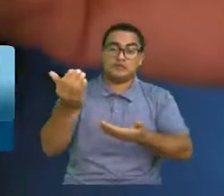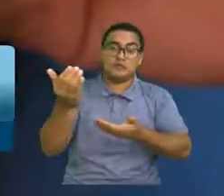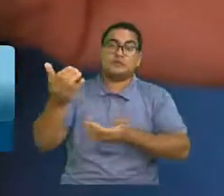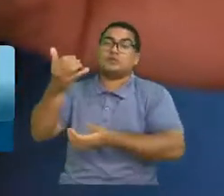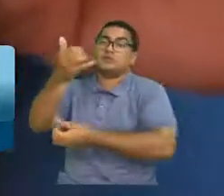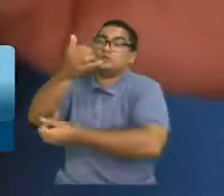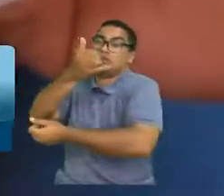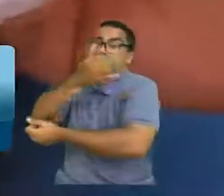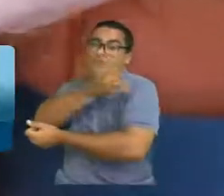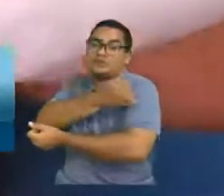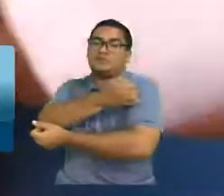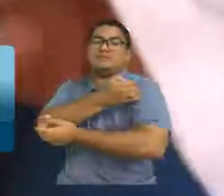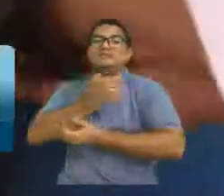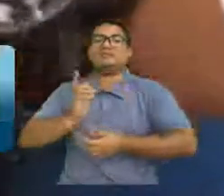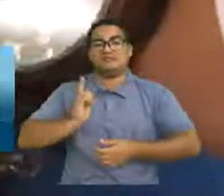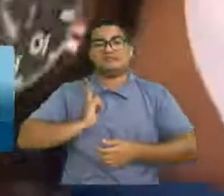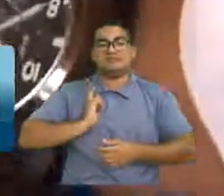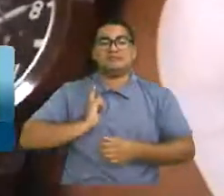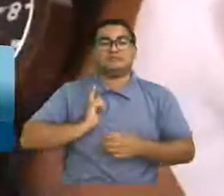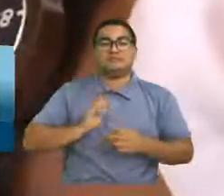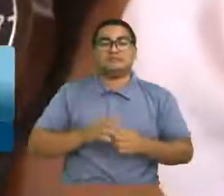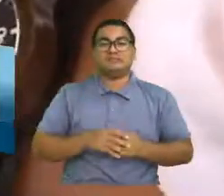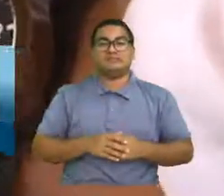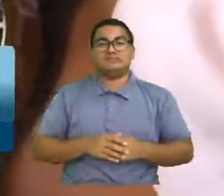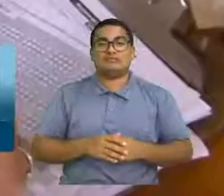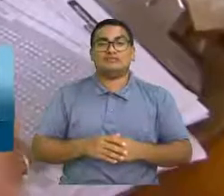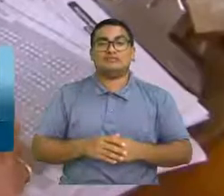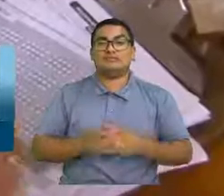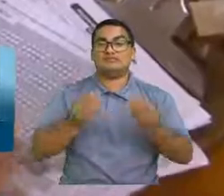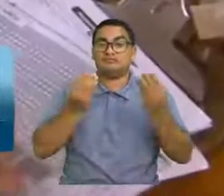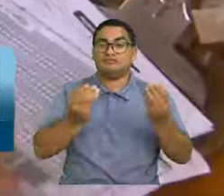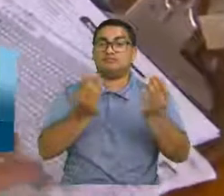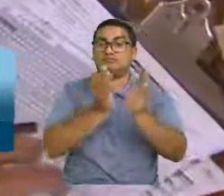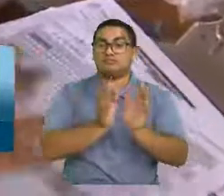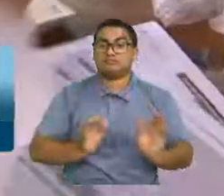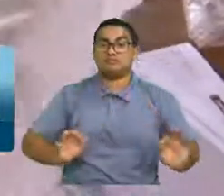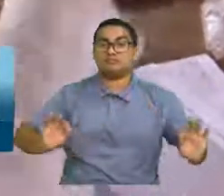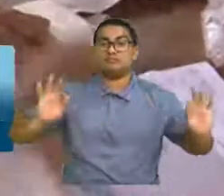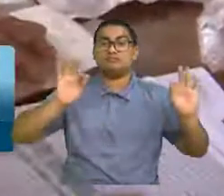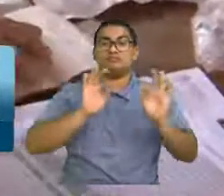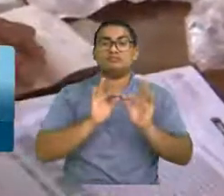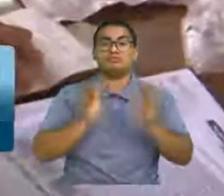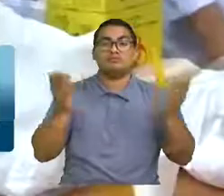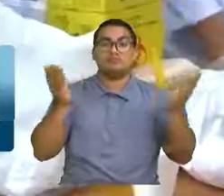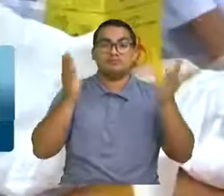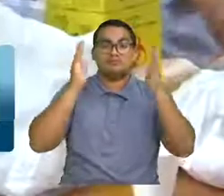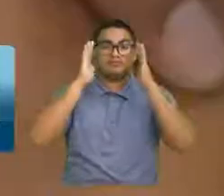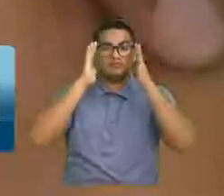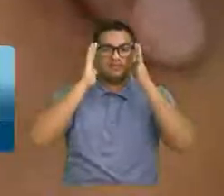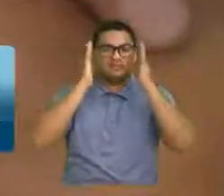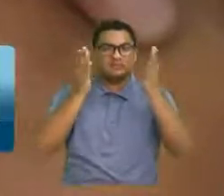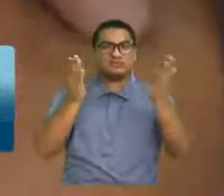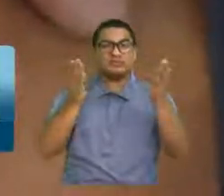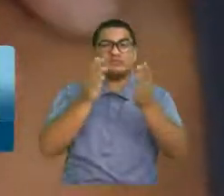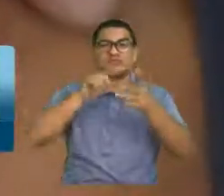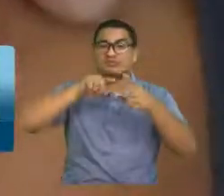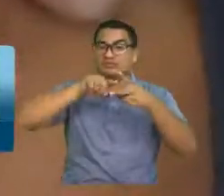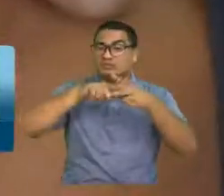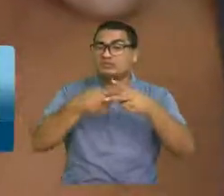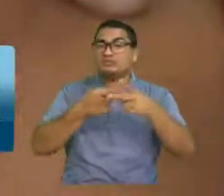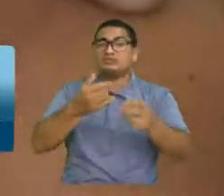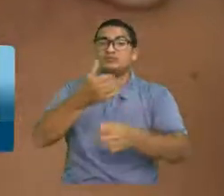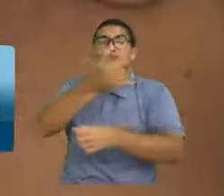le pone es esa vacuna. Sí. Ya, es importante. Muy es bueno. Muy importante. Y con eso se inicia lo que es el esquema de